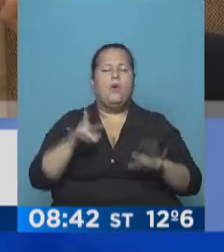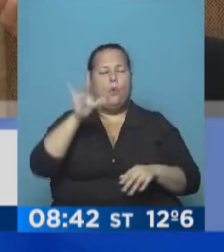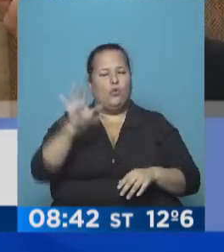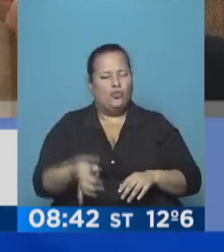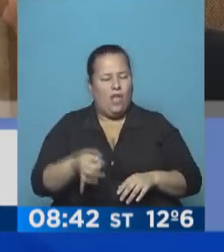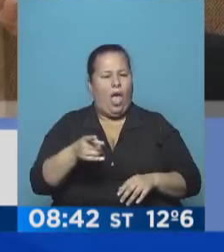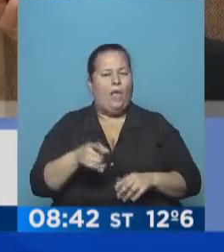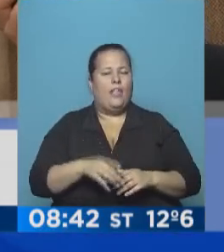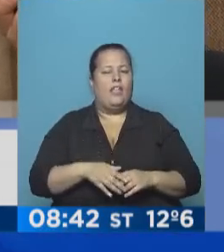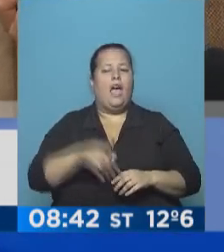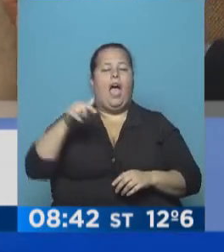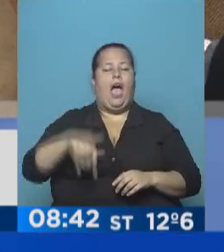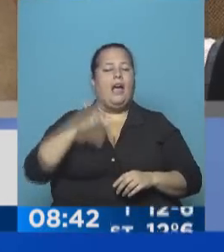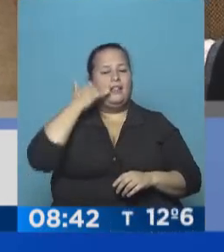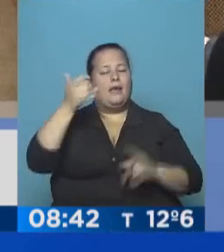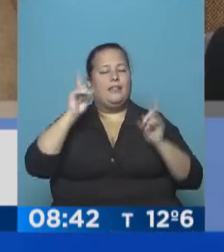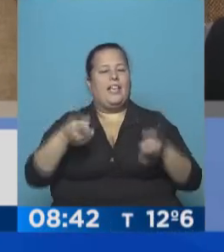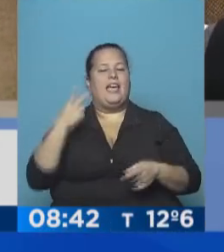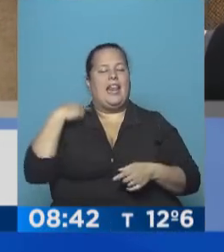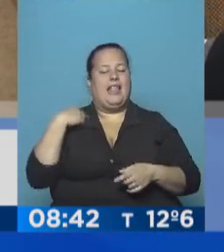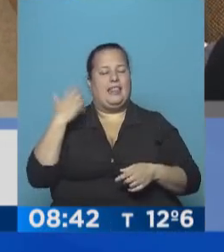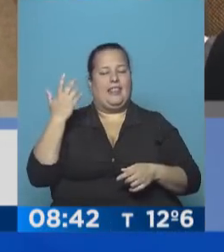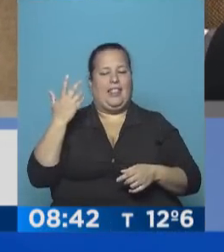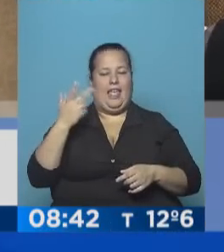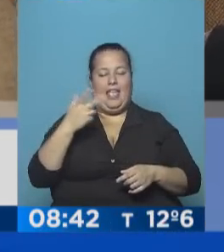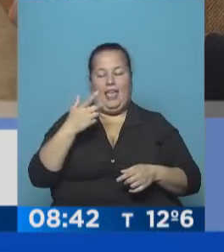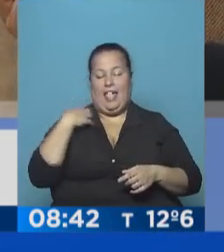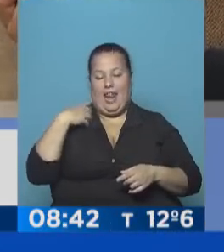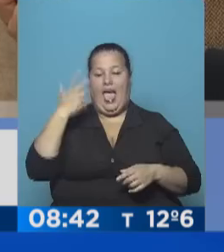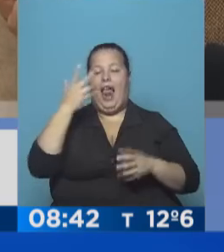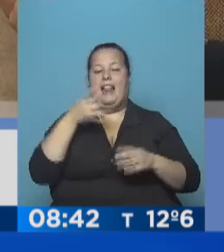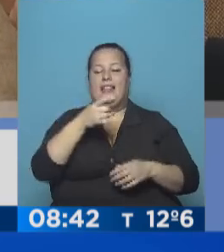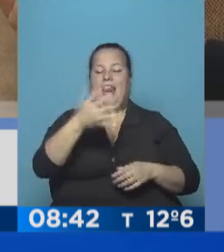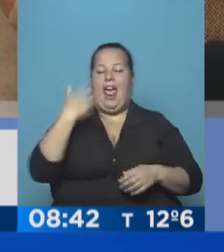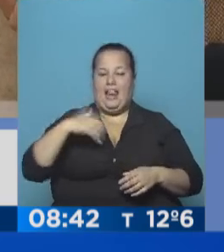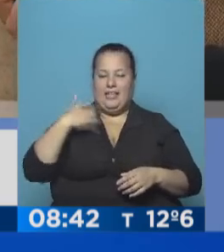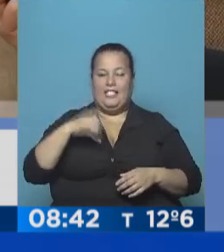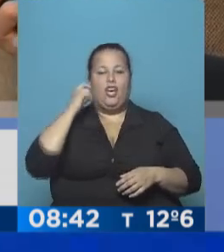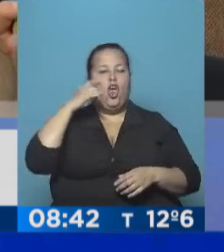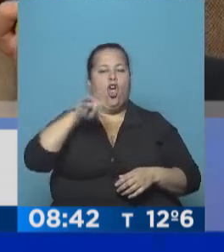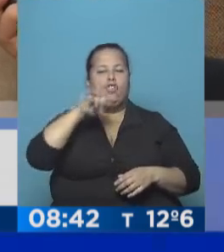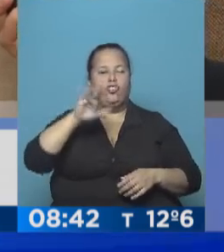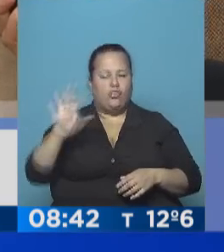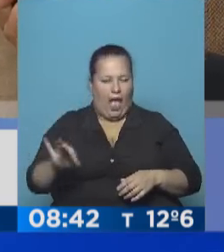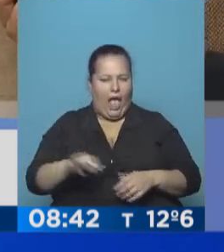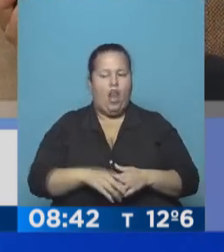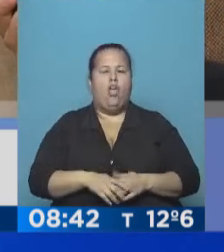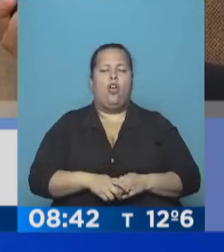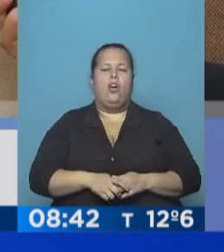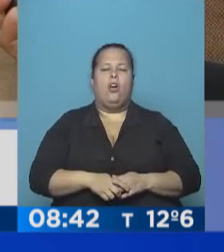que estamos en comunicación también con el gerente general de Ferrocarriles Argentinos, Gonzalo Bagú.